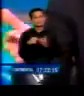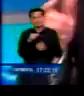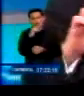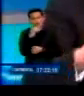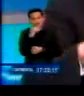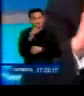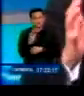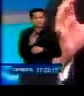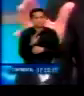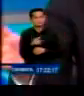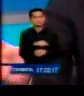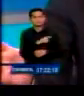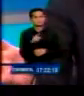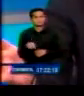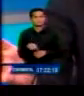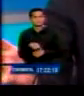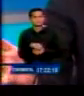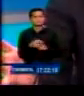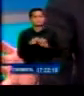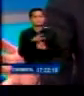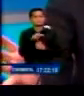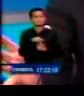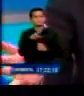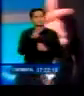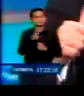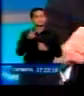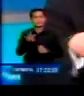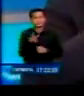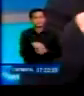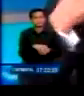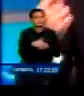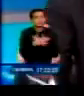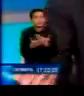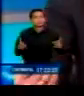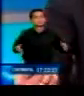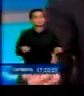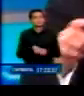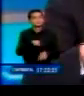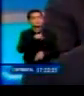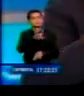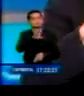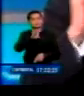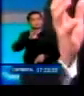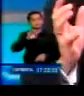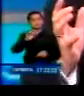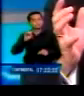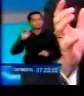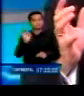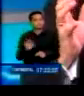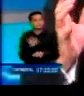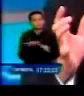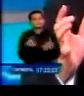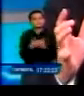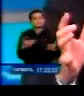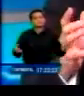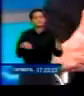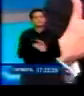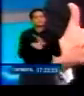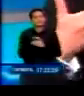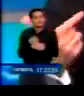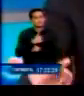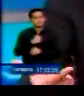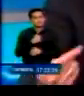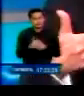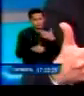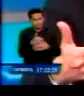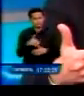creció la cartera, que la morosidad es 3.64, que las provisiones están en un 180%, pero hablemos del patrimonio de la banca. ¿Cómo